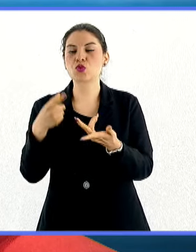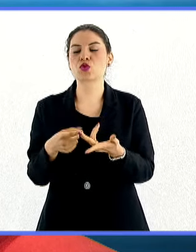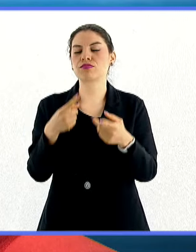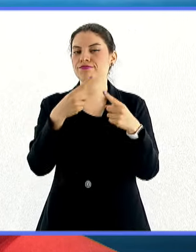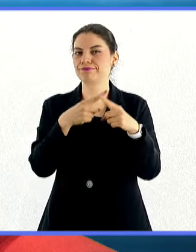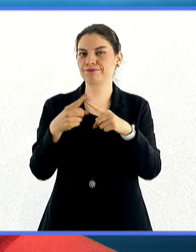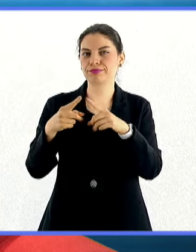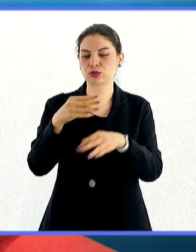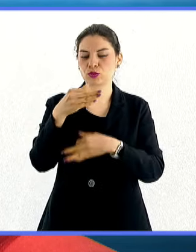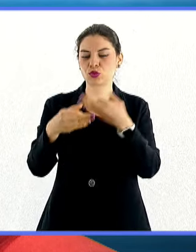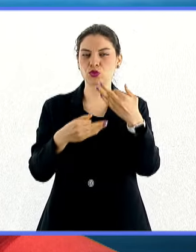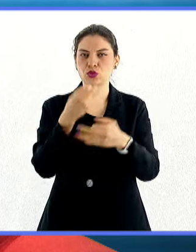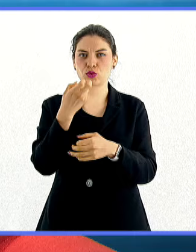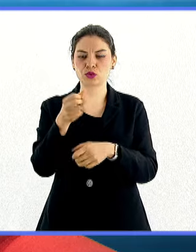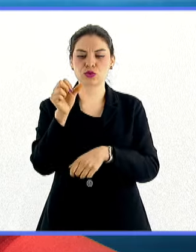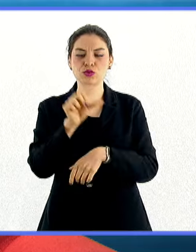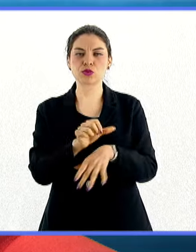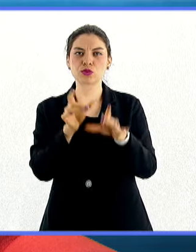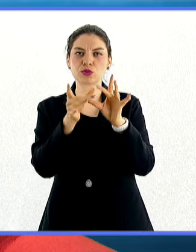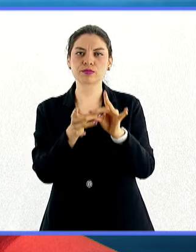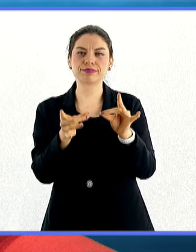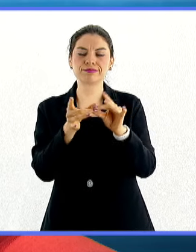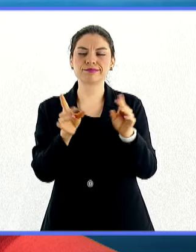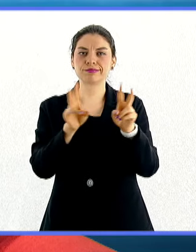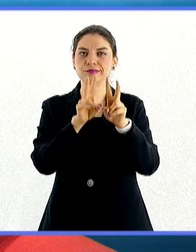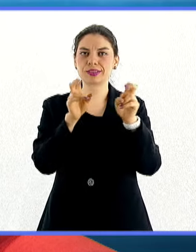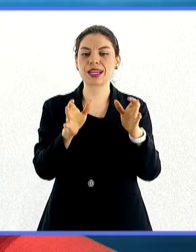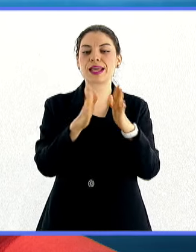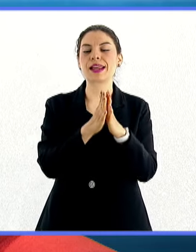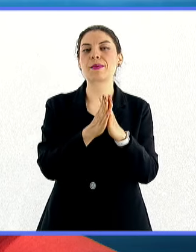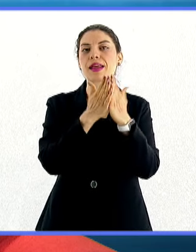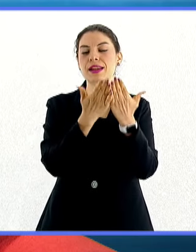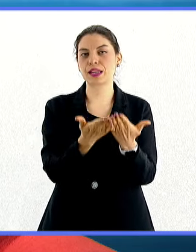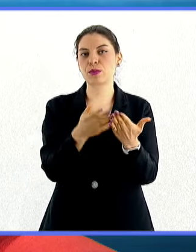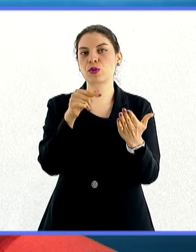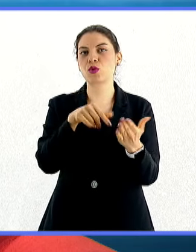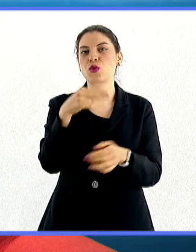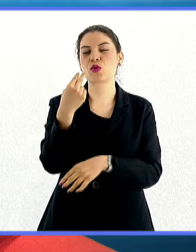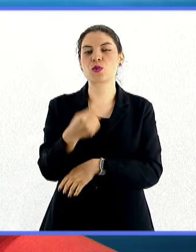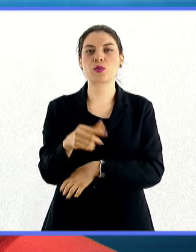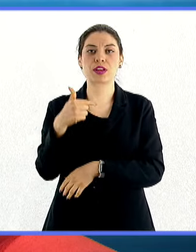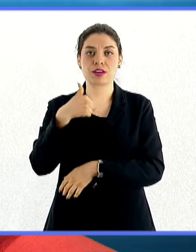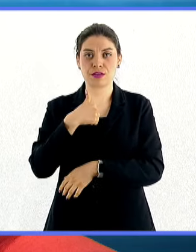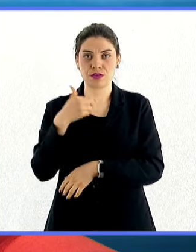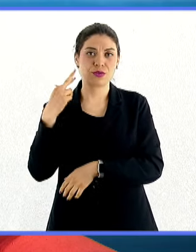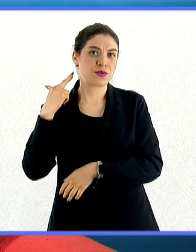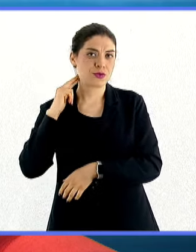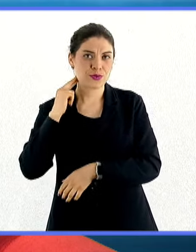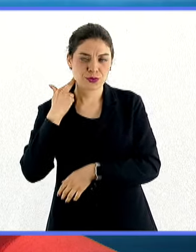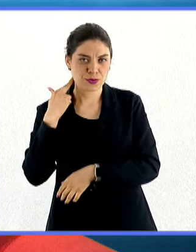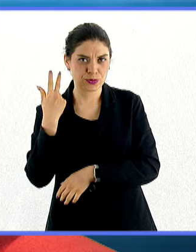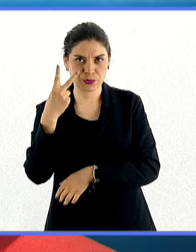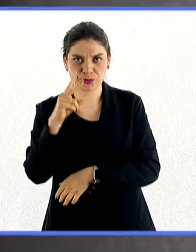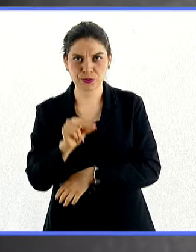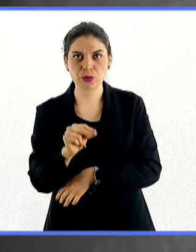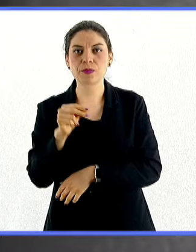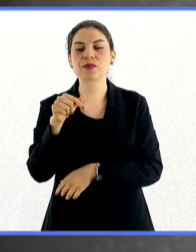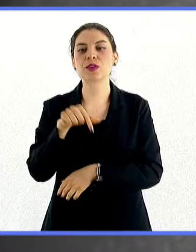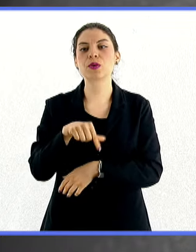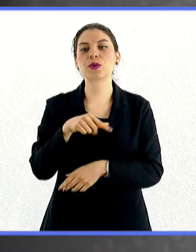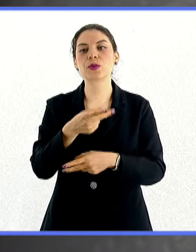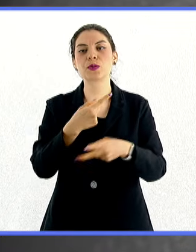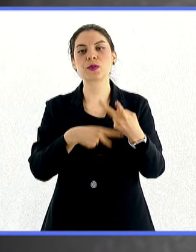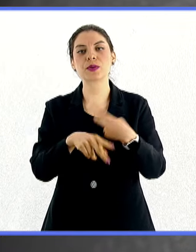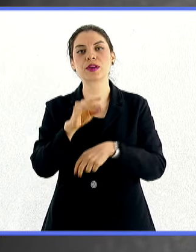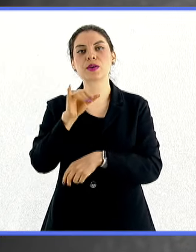hoy a propósito de la publicación del libro No soy un robot, el más reciente de Juan Villoro, con quien platicamos esta tarde y a quien